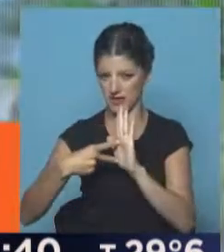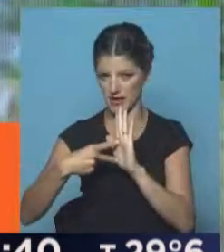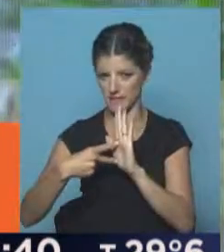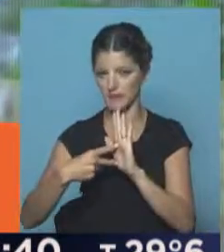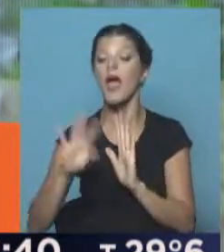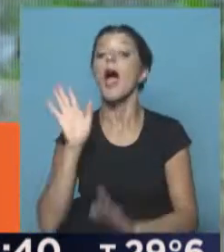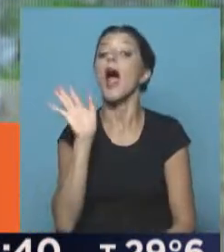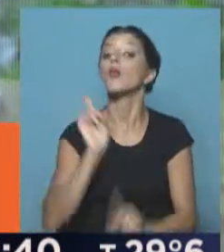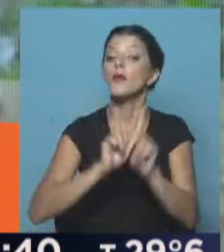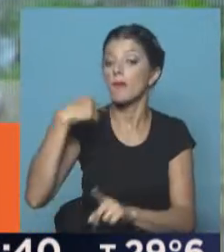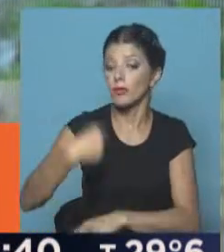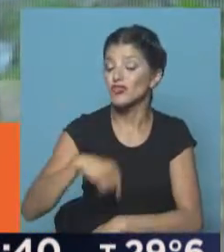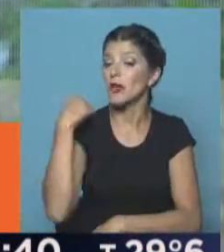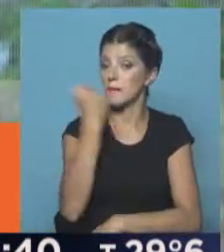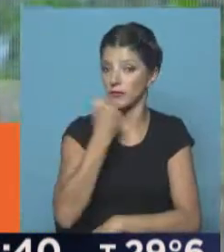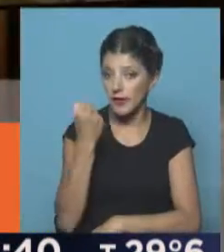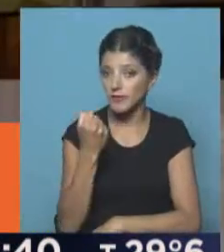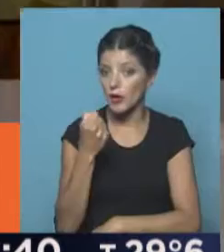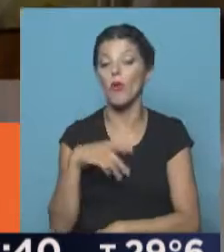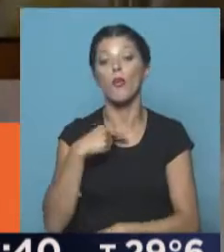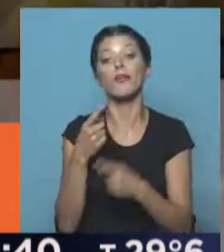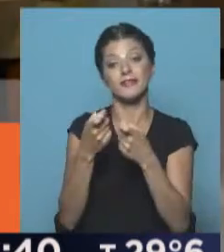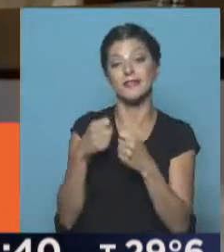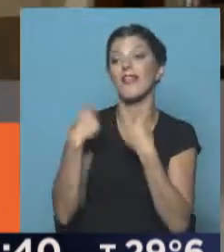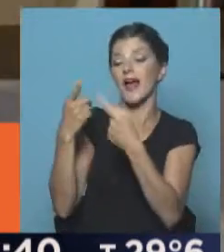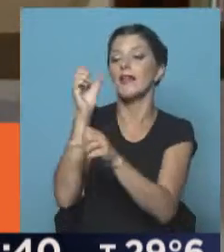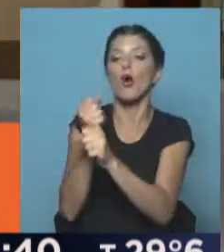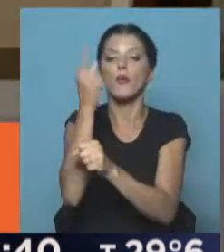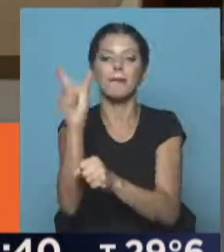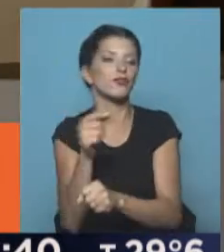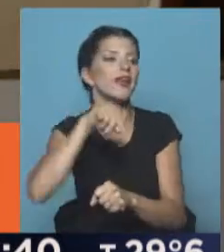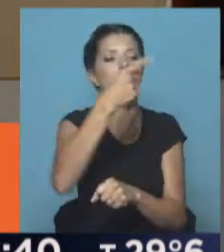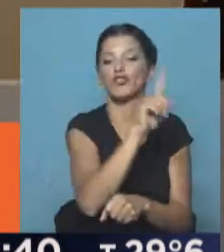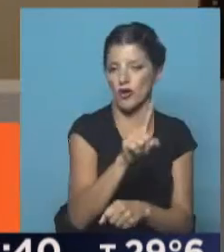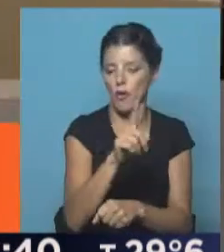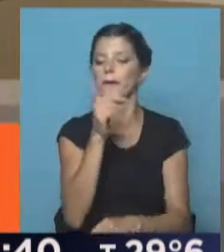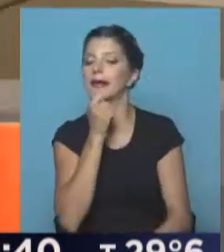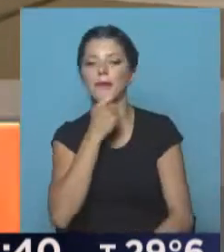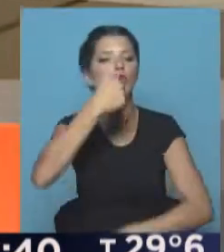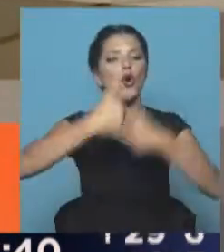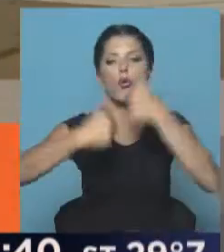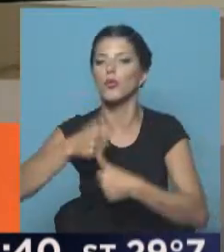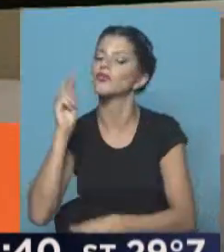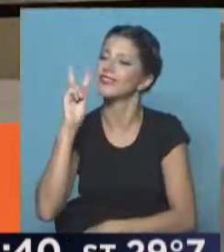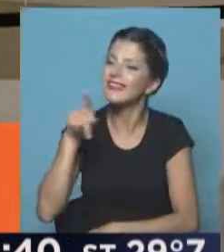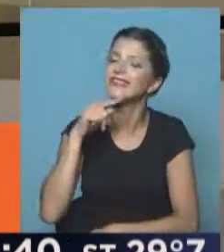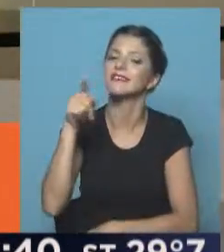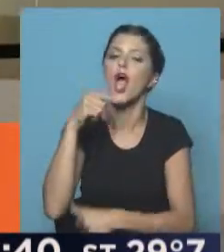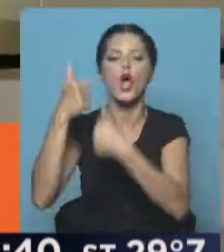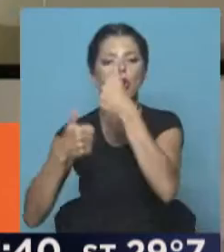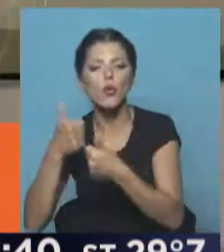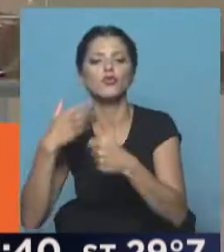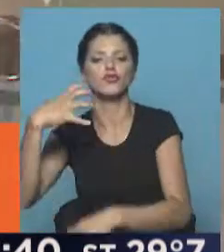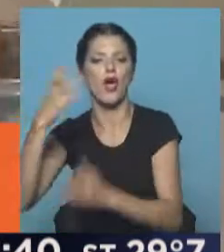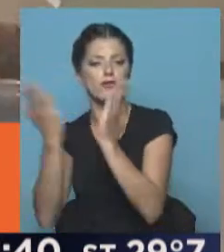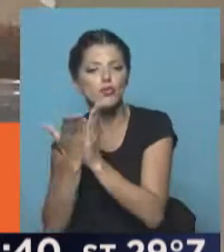muy valoradas a la hora de ofrecer un trabajo a una persona y no dársela a otra. La cantidad de concursos que hizo, de cursos, de seminarios, etcétera, que en muchos